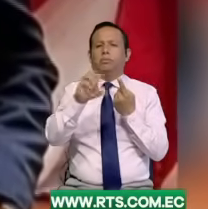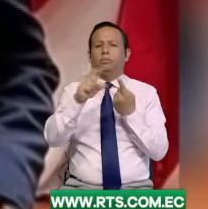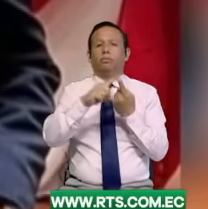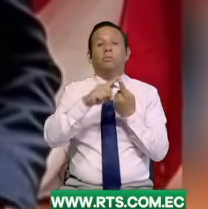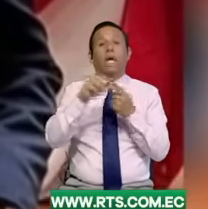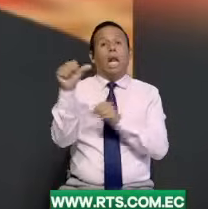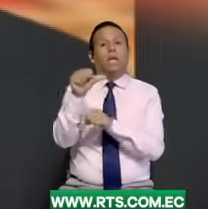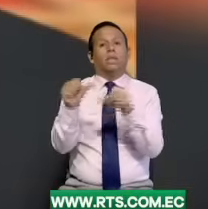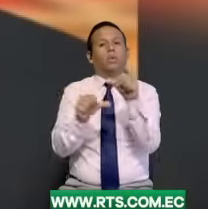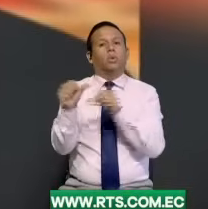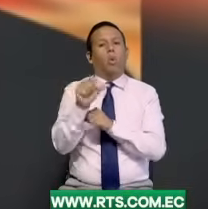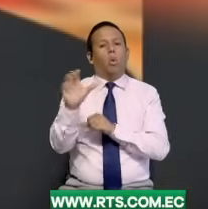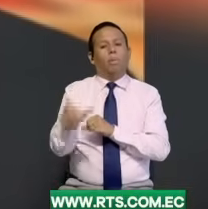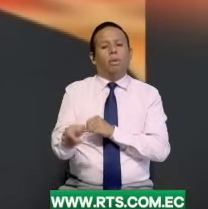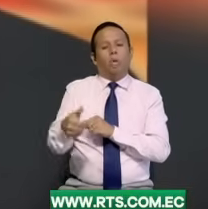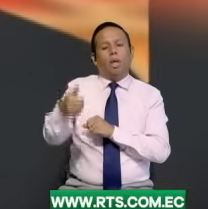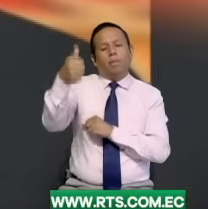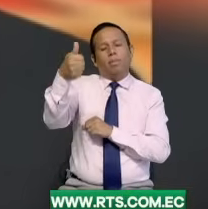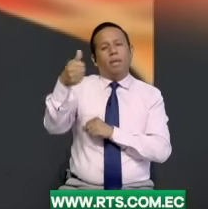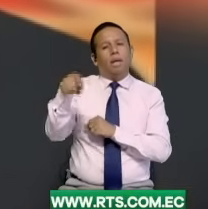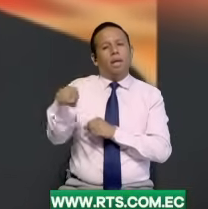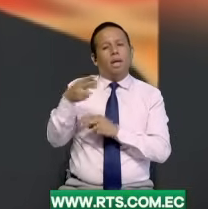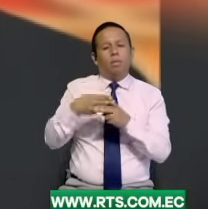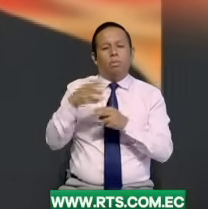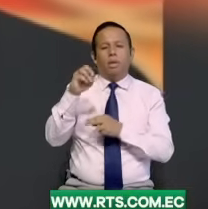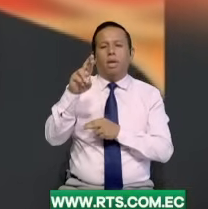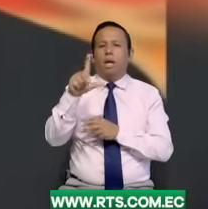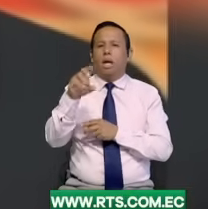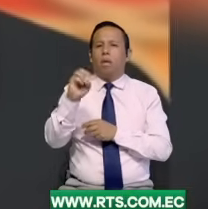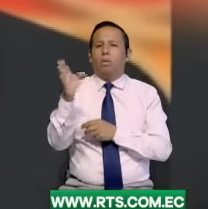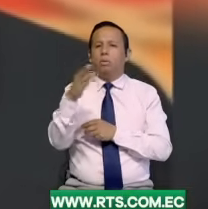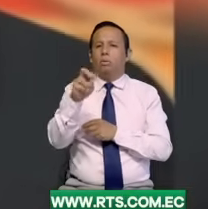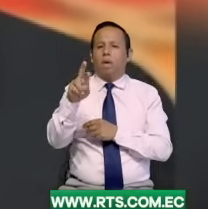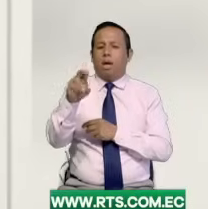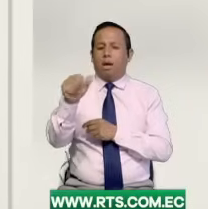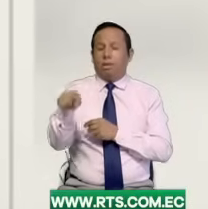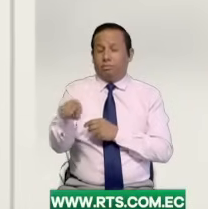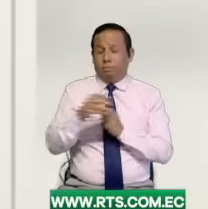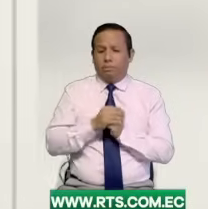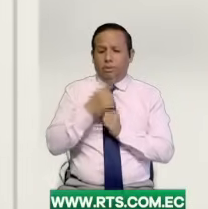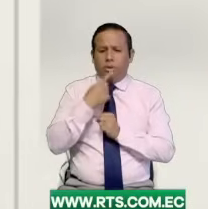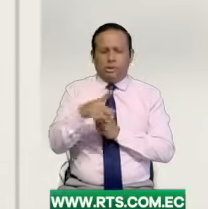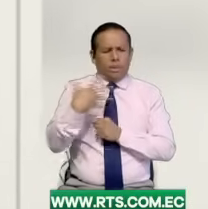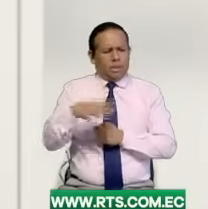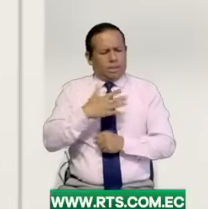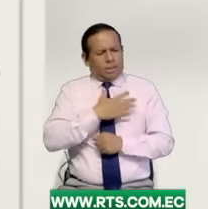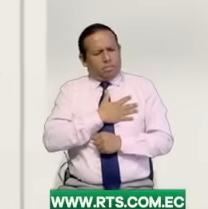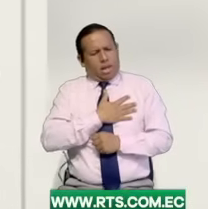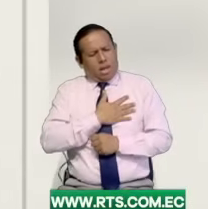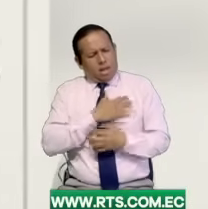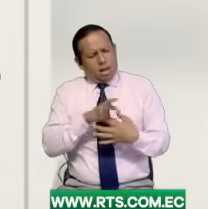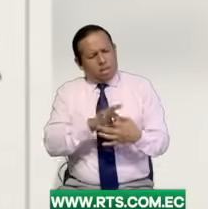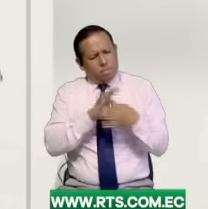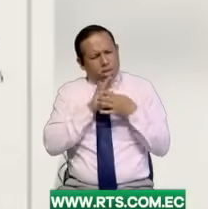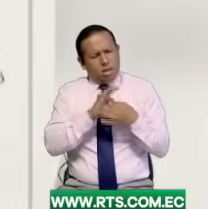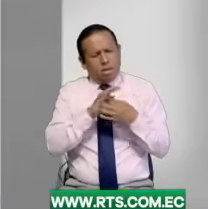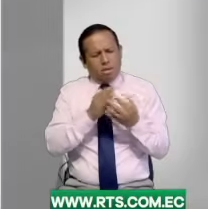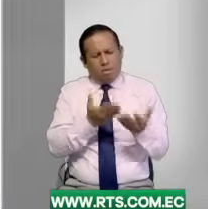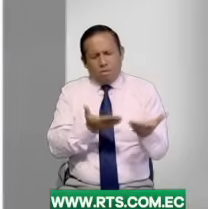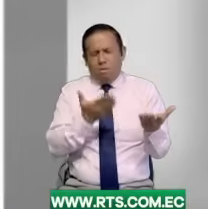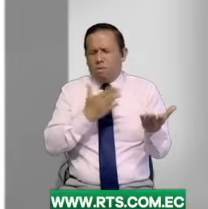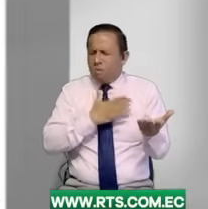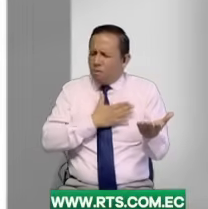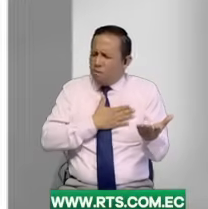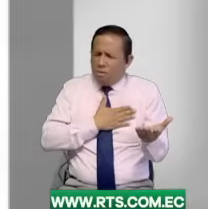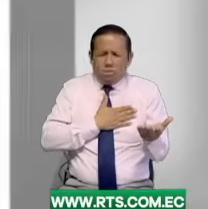del asambleísta por el Partido Social Cristiano Carlos Vera Mora, quien expresó reconocer la pérdida de su gran amigo y extendió sus